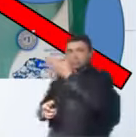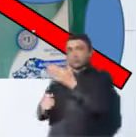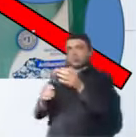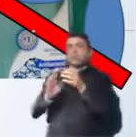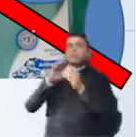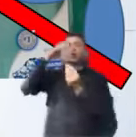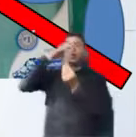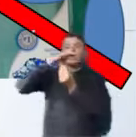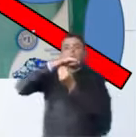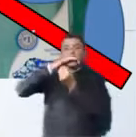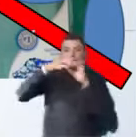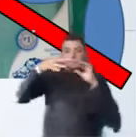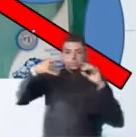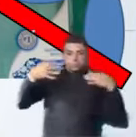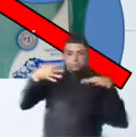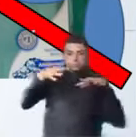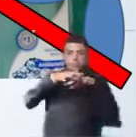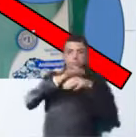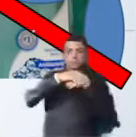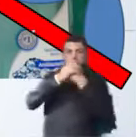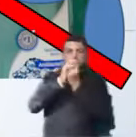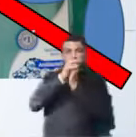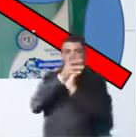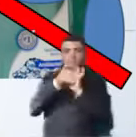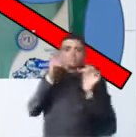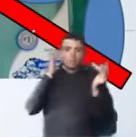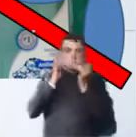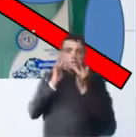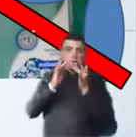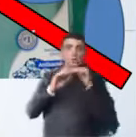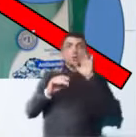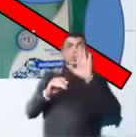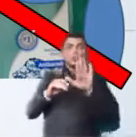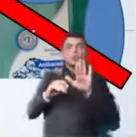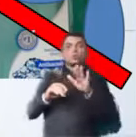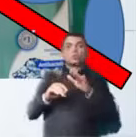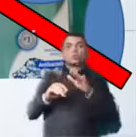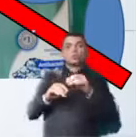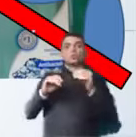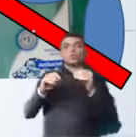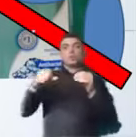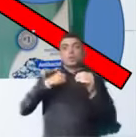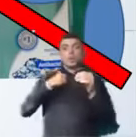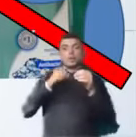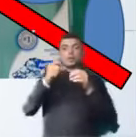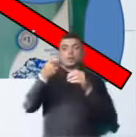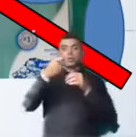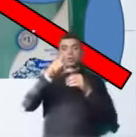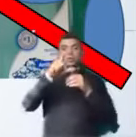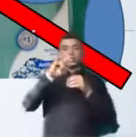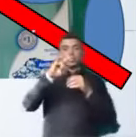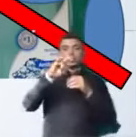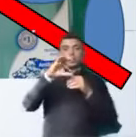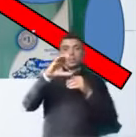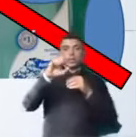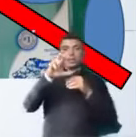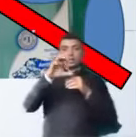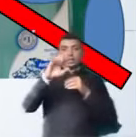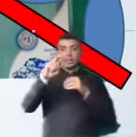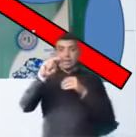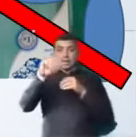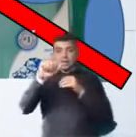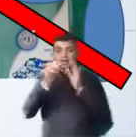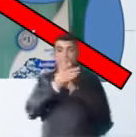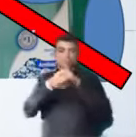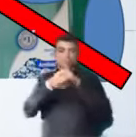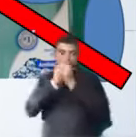jabón que está hecho a base de glicerina, y el uso prolongado del mismo no va a